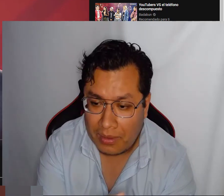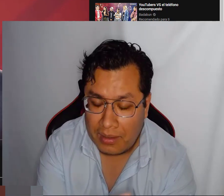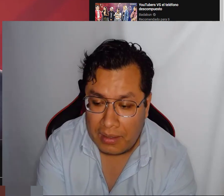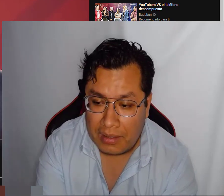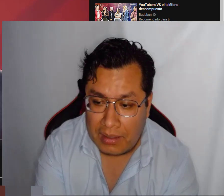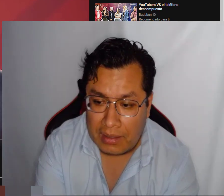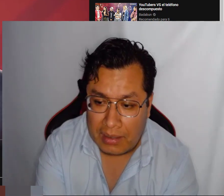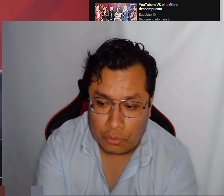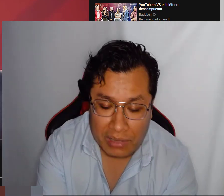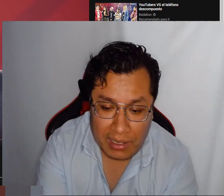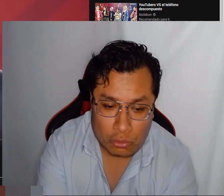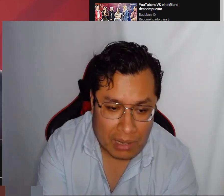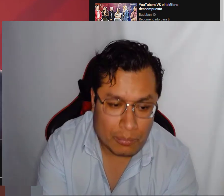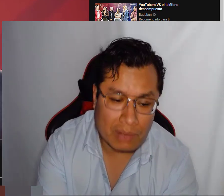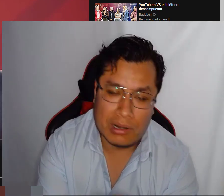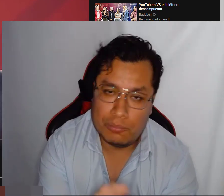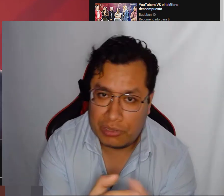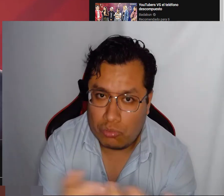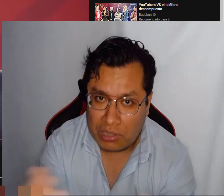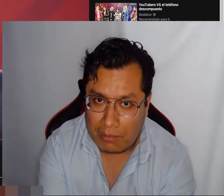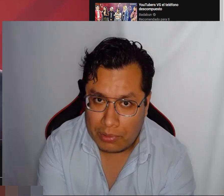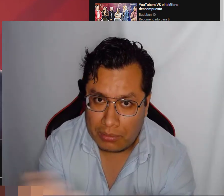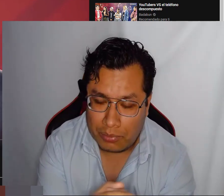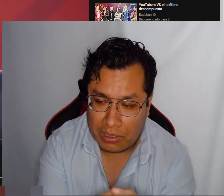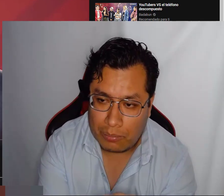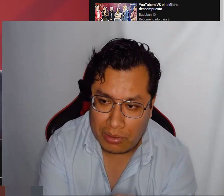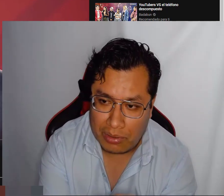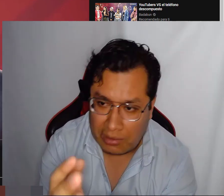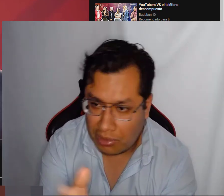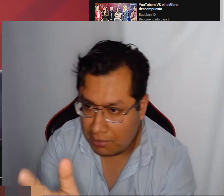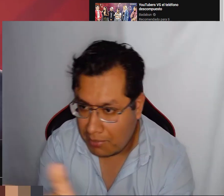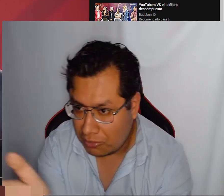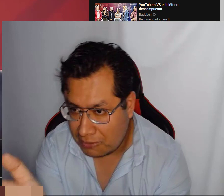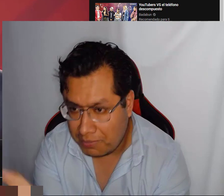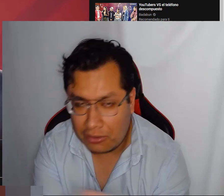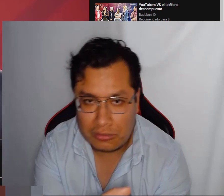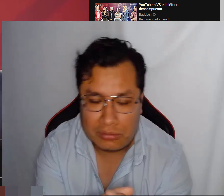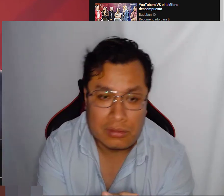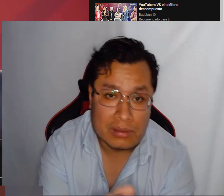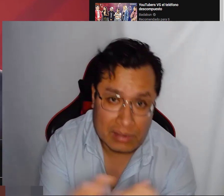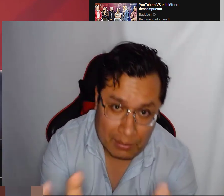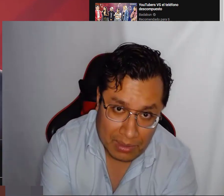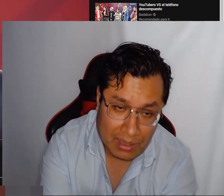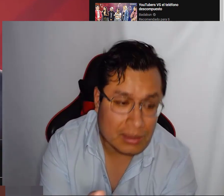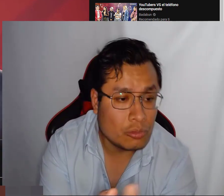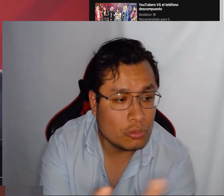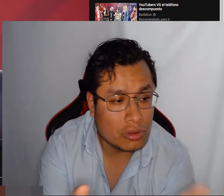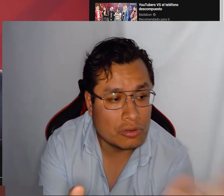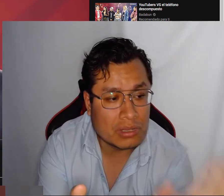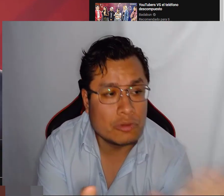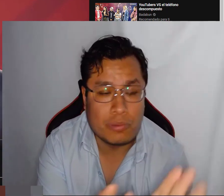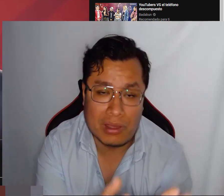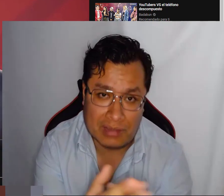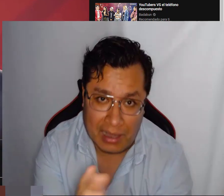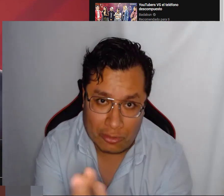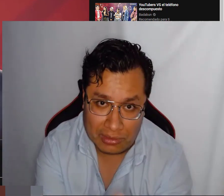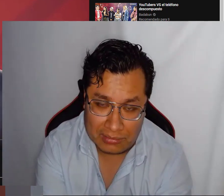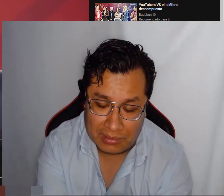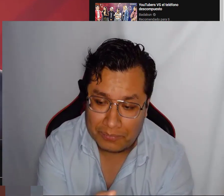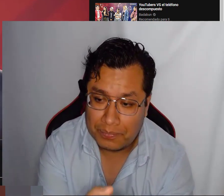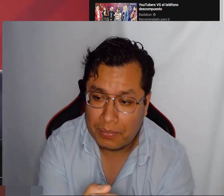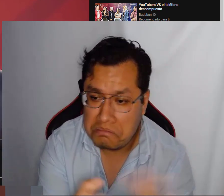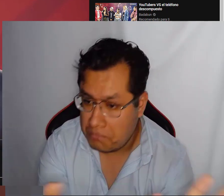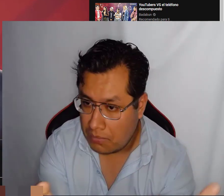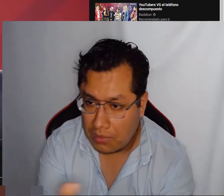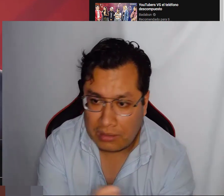más y resulta que tu campo laboral pues es muy amplio porque te puedes desarrollar en varios aspectos también uno de los campos puede ser la